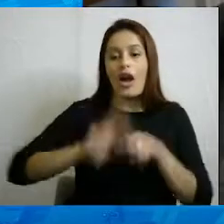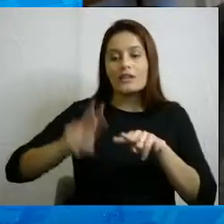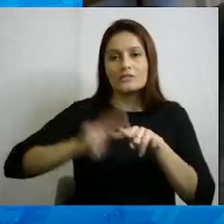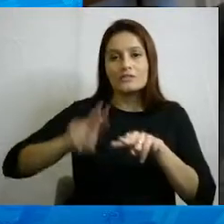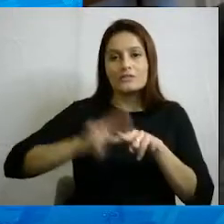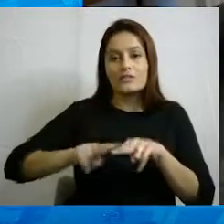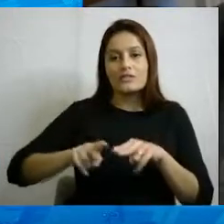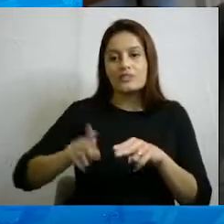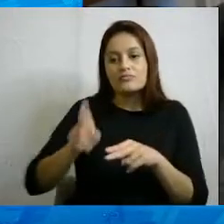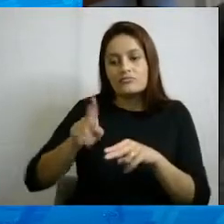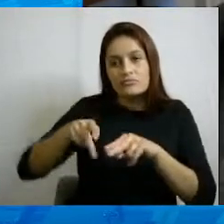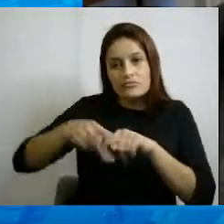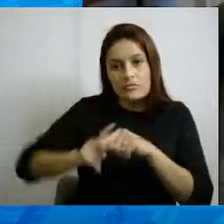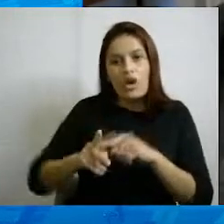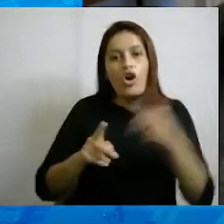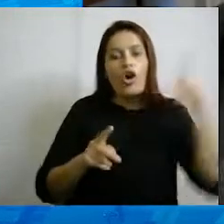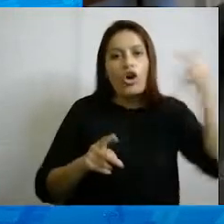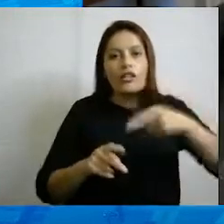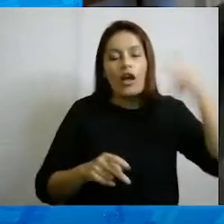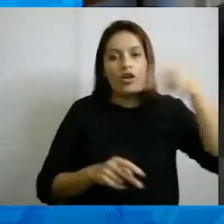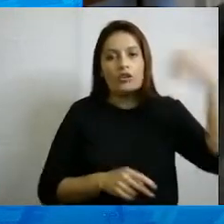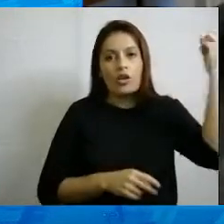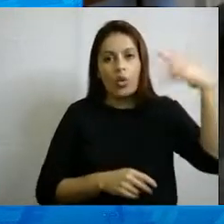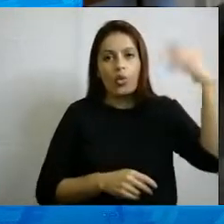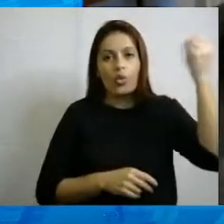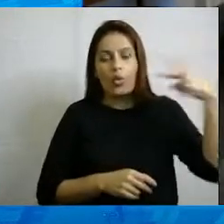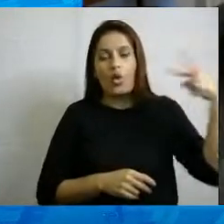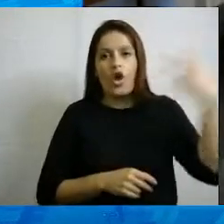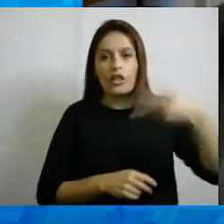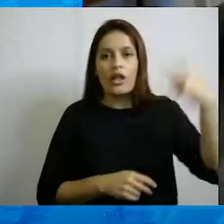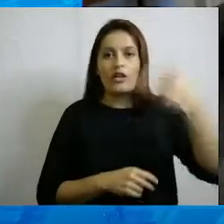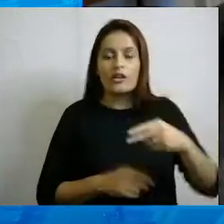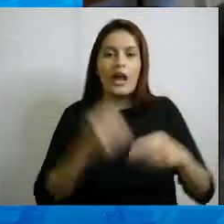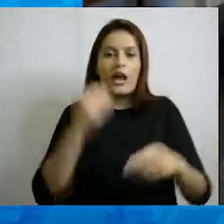mantención. Nos corta la luz casi día por medio.